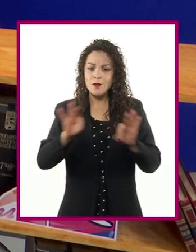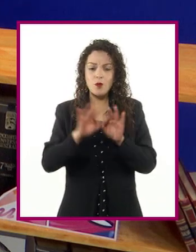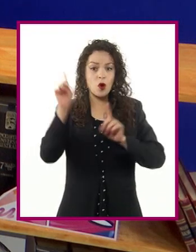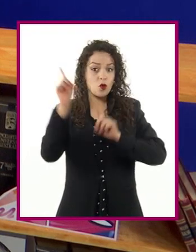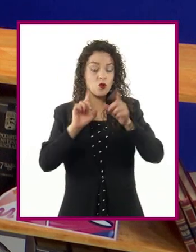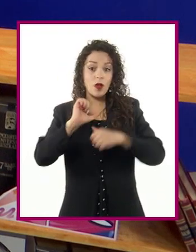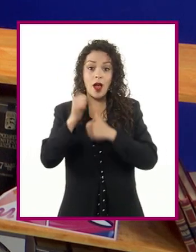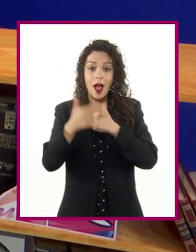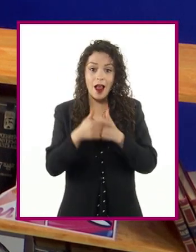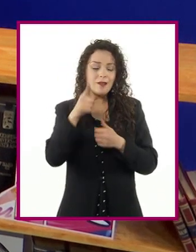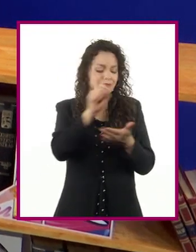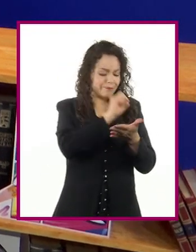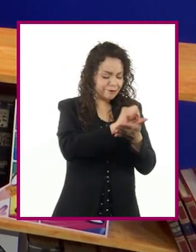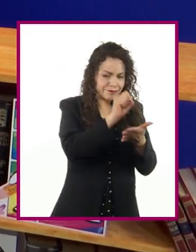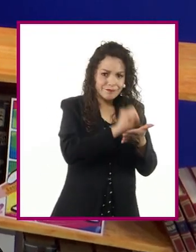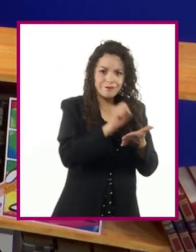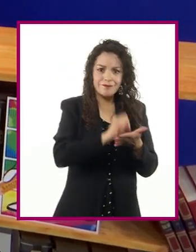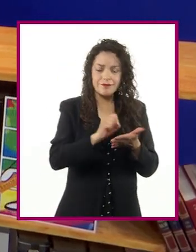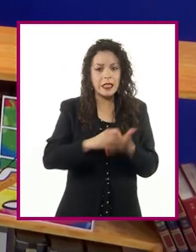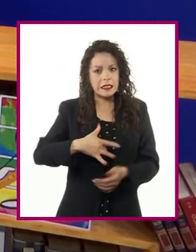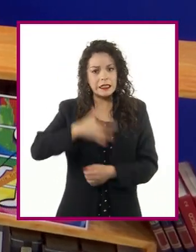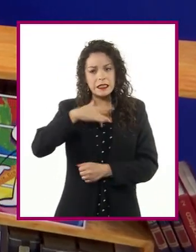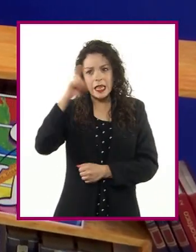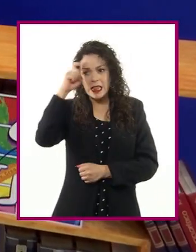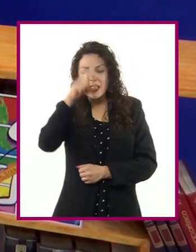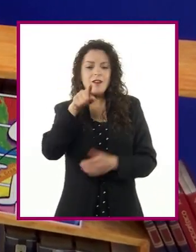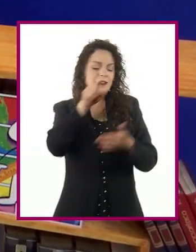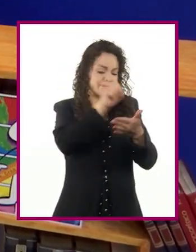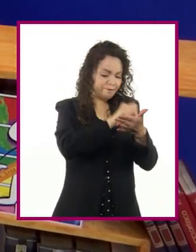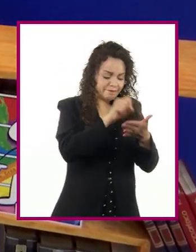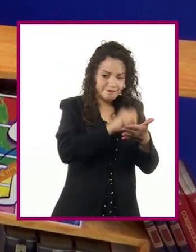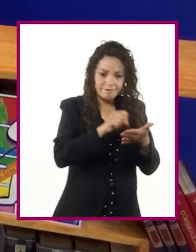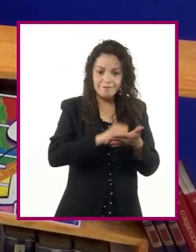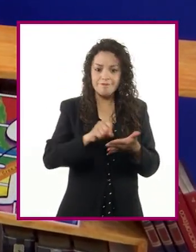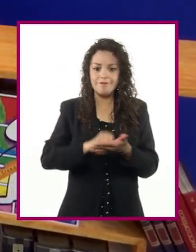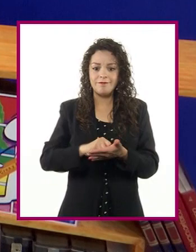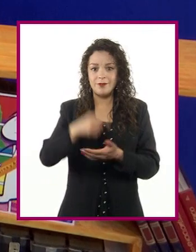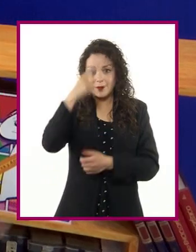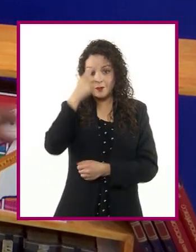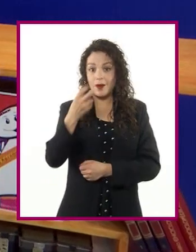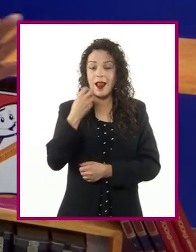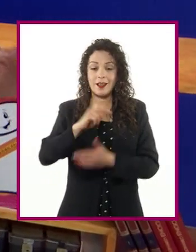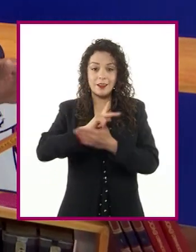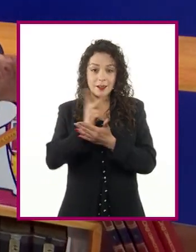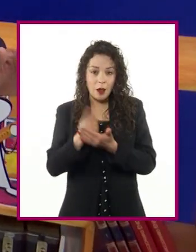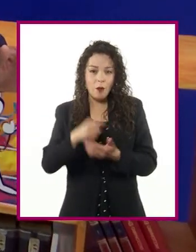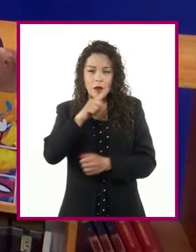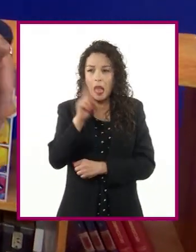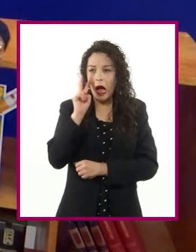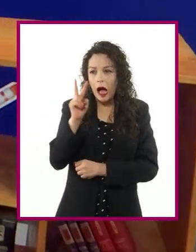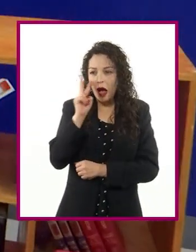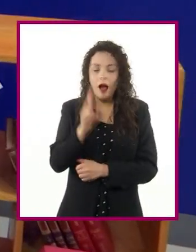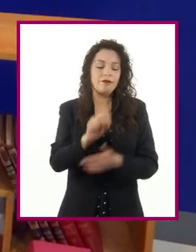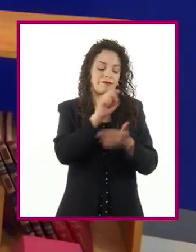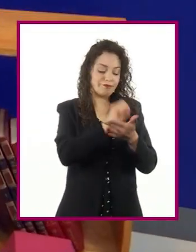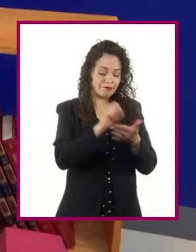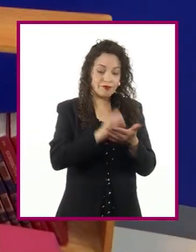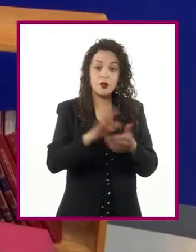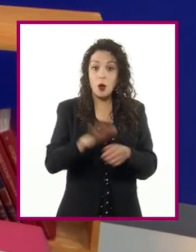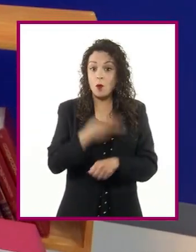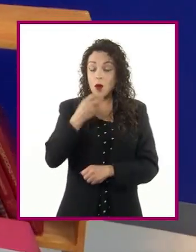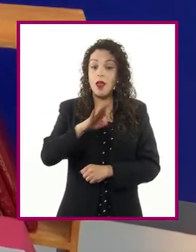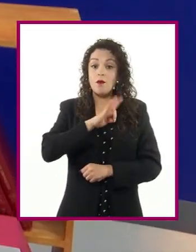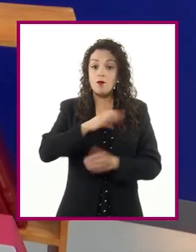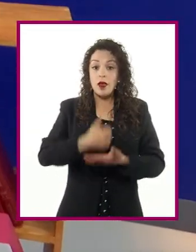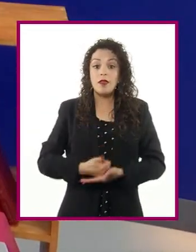dudas, inquietudes o dificultades que surjan durante el desarrollo de la sesión, pues muchas de estas las podrán